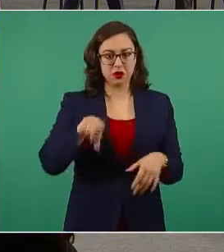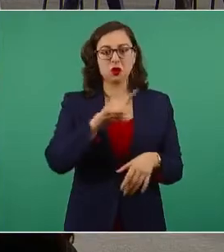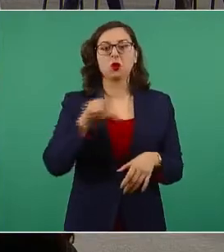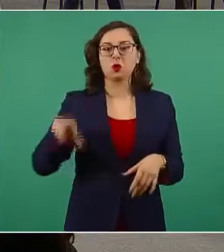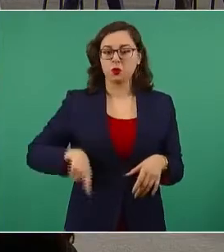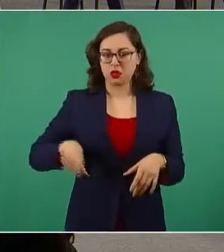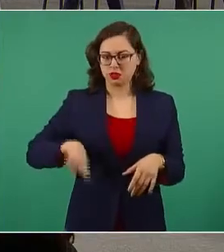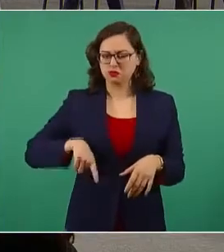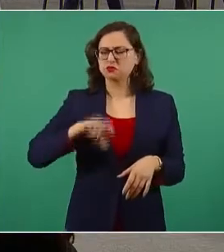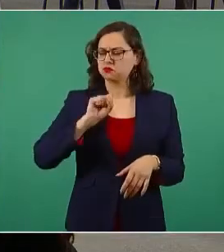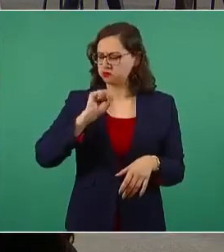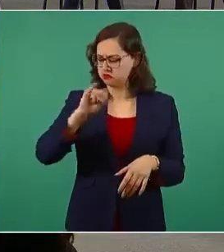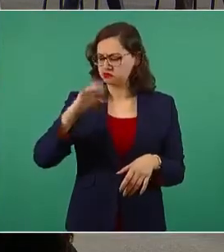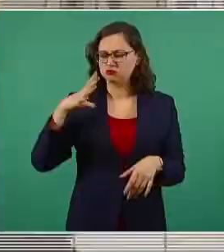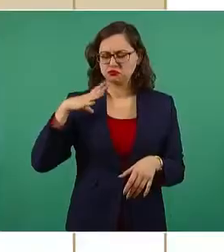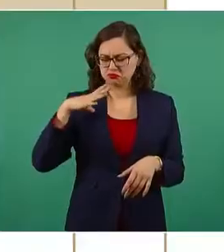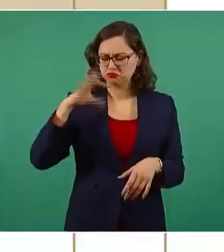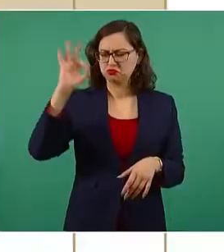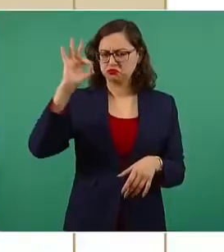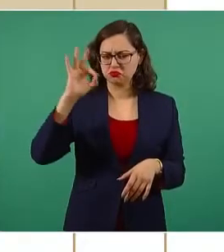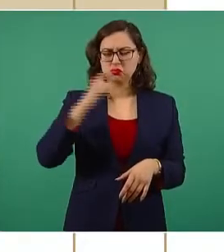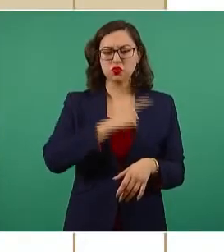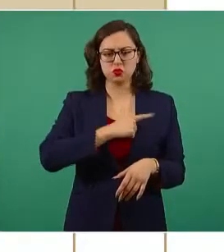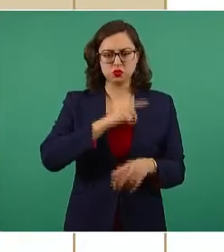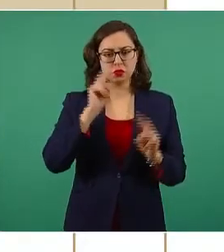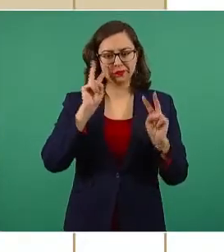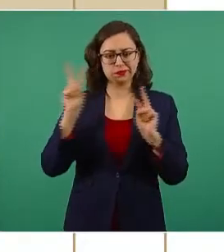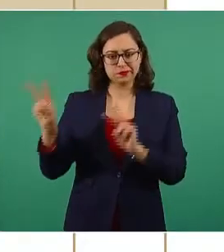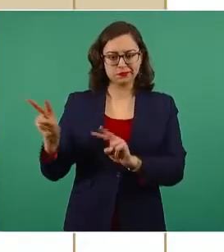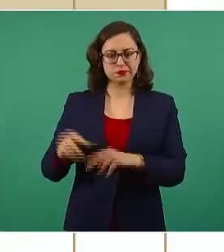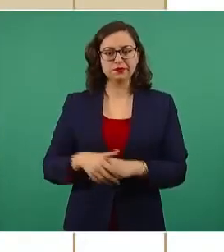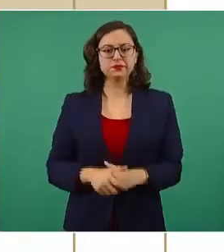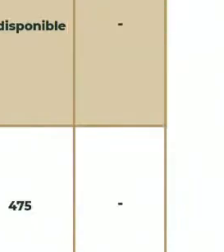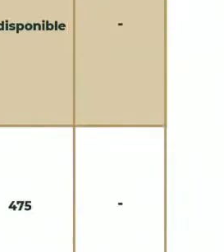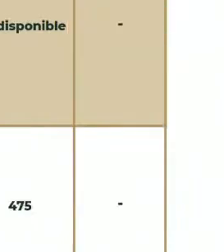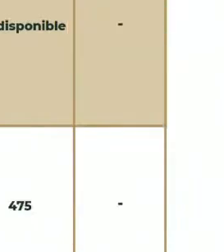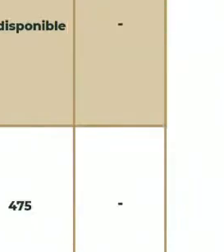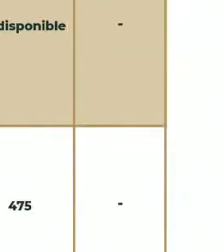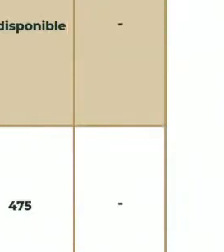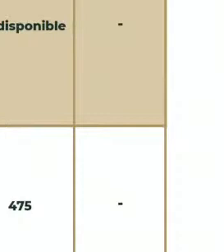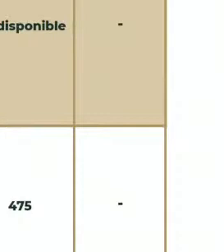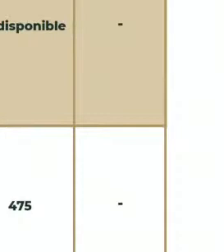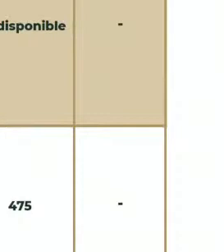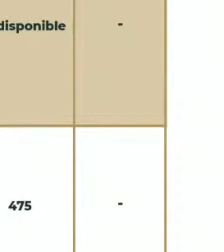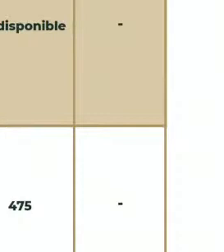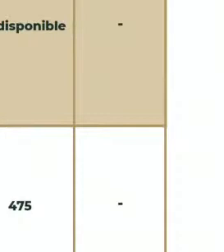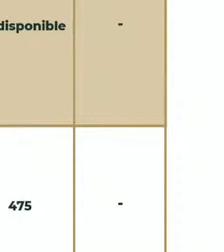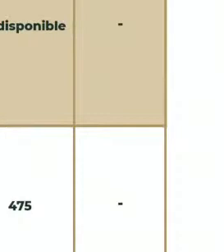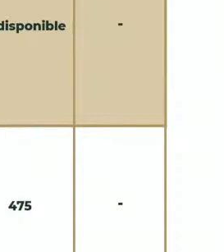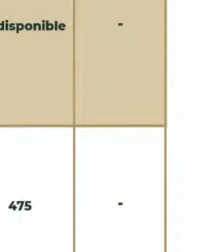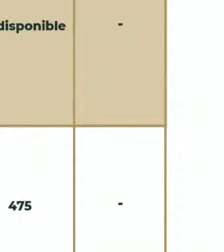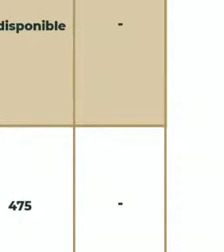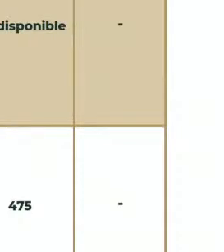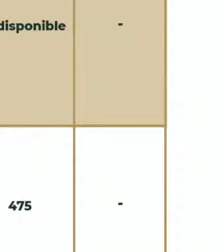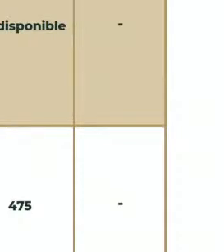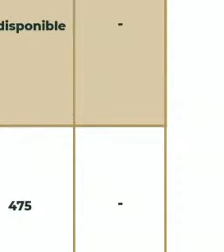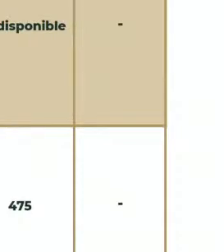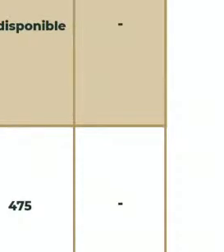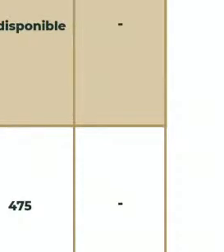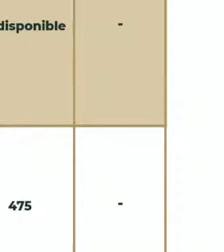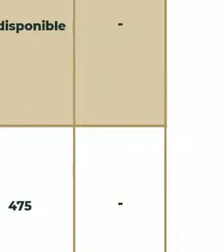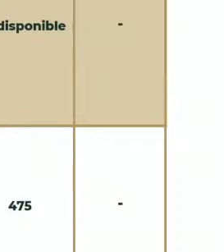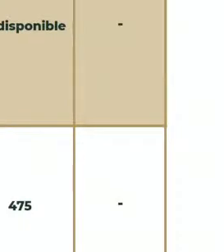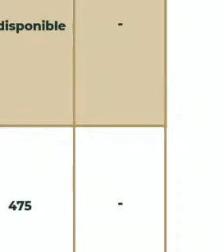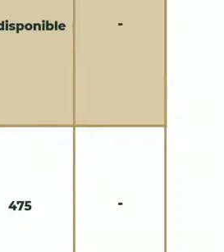buena disposición que siempre mostraron respecto a regresar, y que bueno, ahorita por una situación que se presenta de semáforo